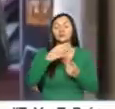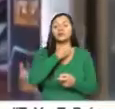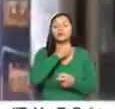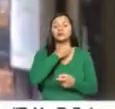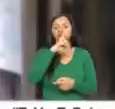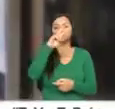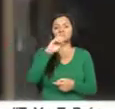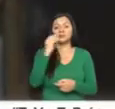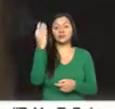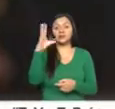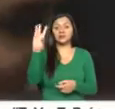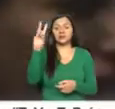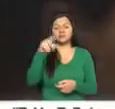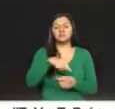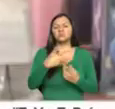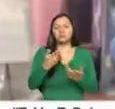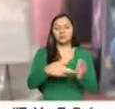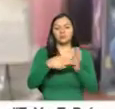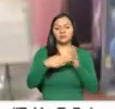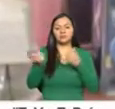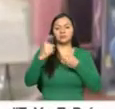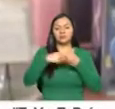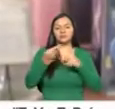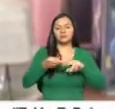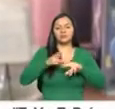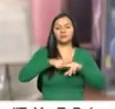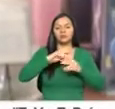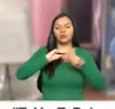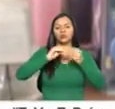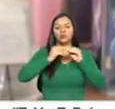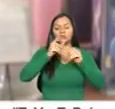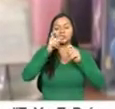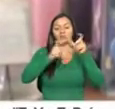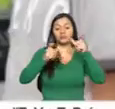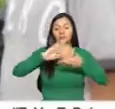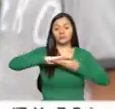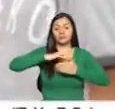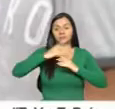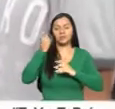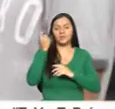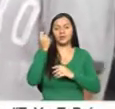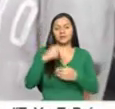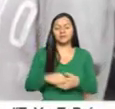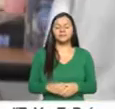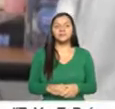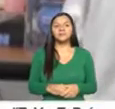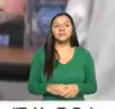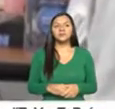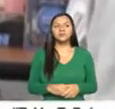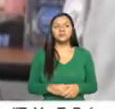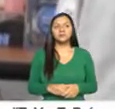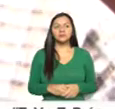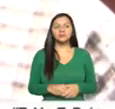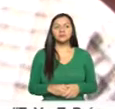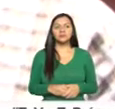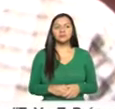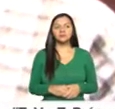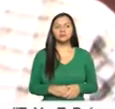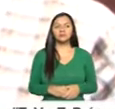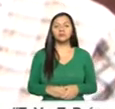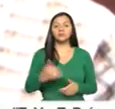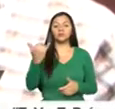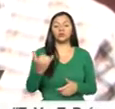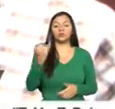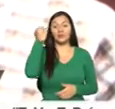de 2016, se registran un incremento en el número de cuentas de dinero electrónico. Me parece una idea que actualmente